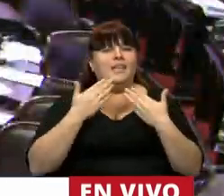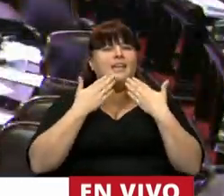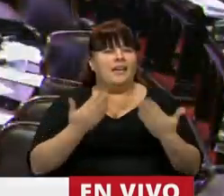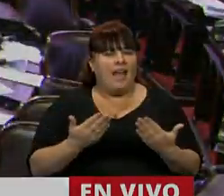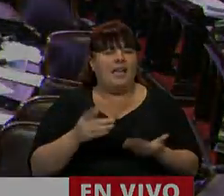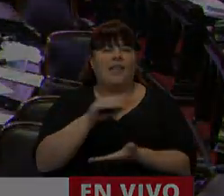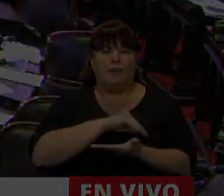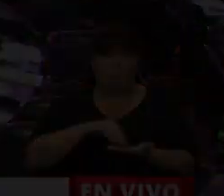Gracias, diputado.